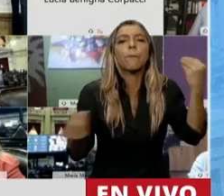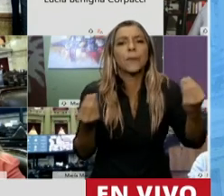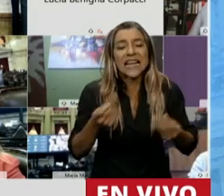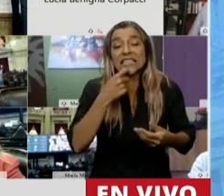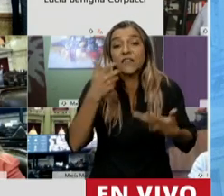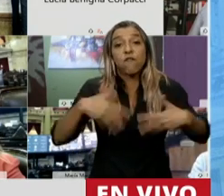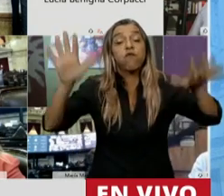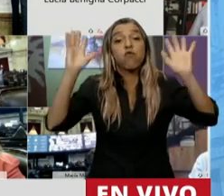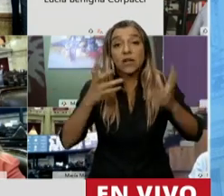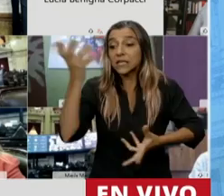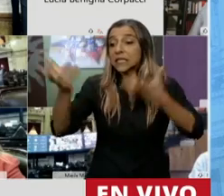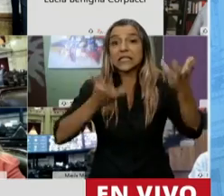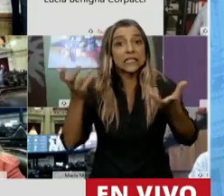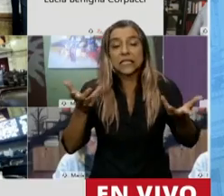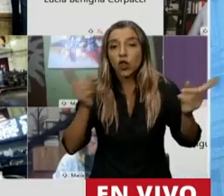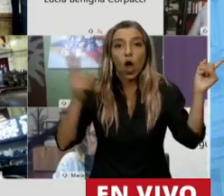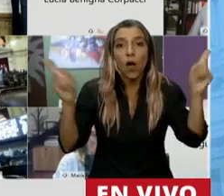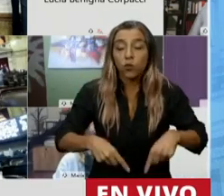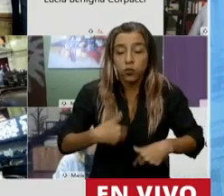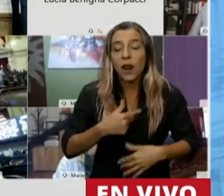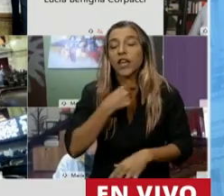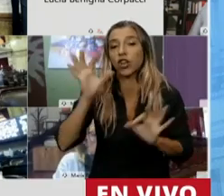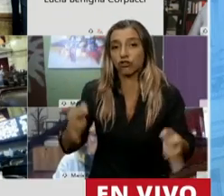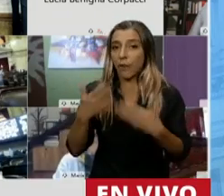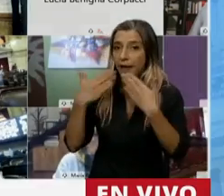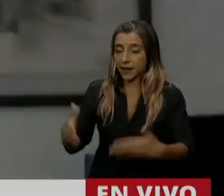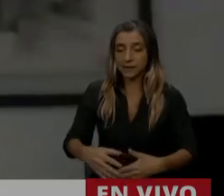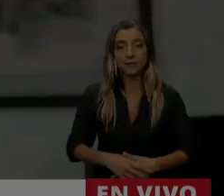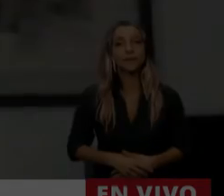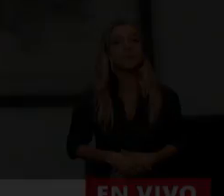fortuitos de incendios. Gracias, presidente, muy amable. Gracias, diputado, en el uso de la...